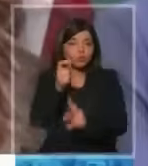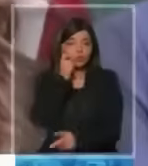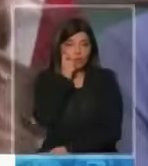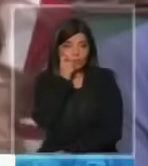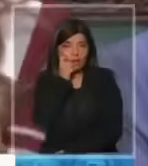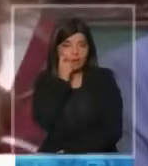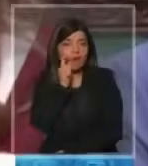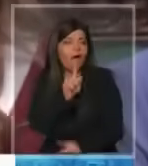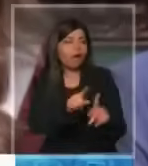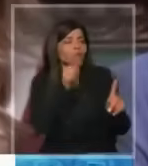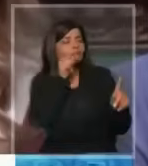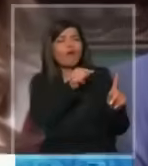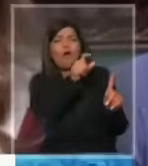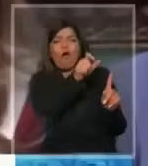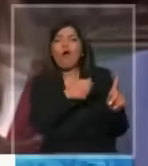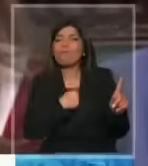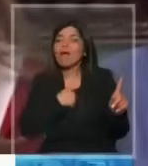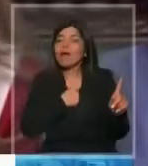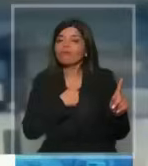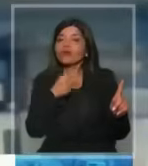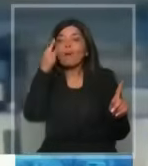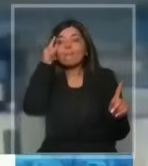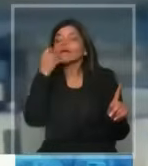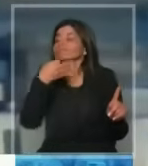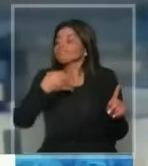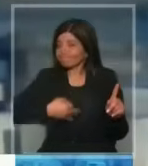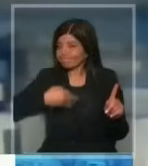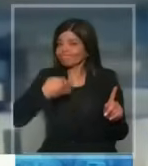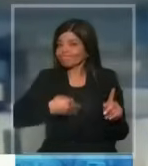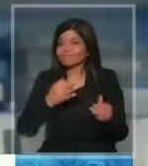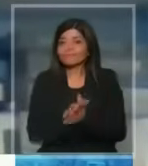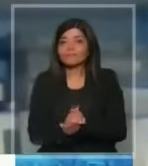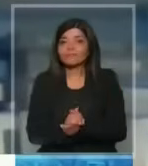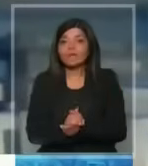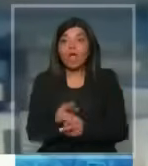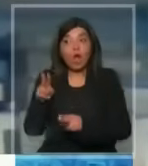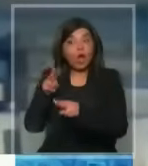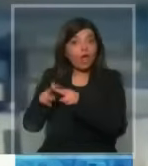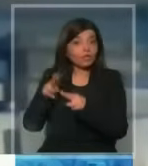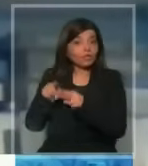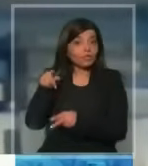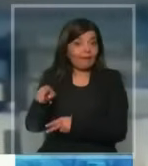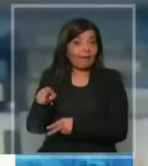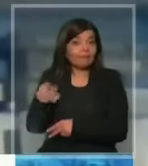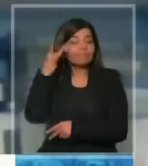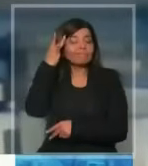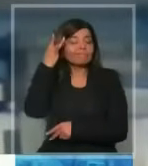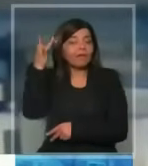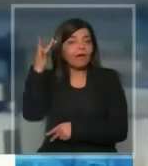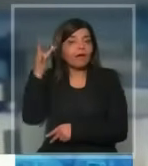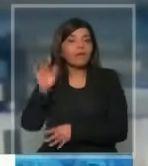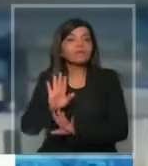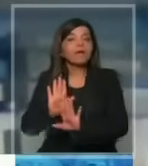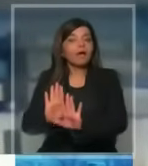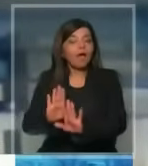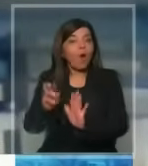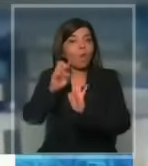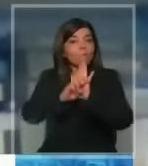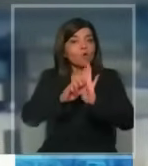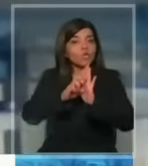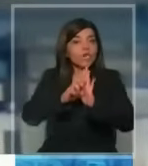aburrido, pero racional y sensato. Que una de las cosas que ha hecho Starmer inteligentemente es no presentar un proyecto